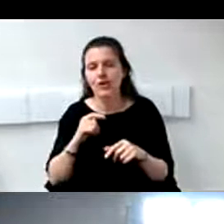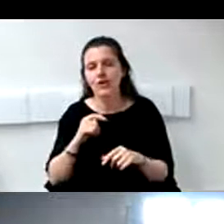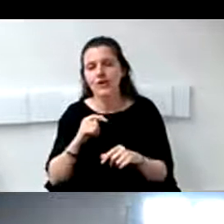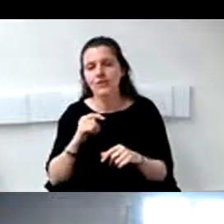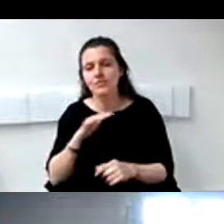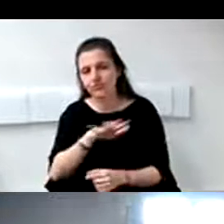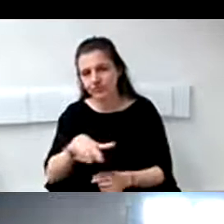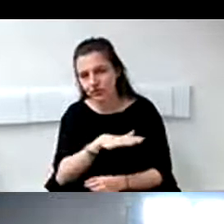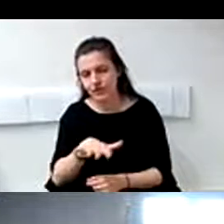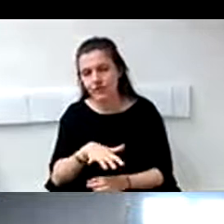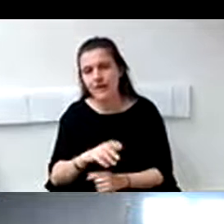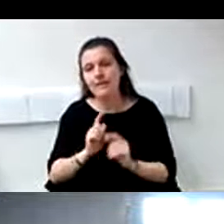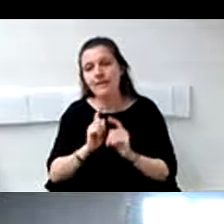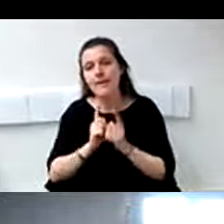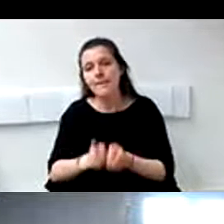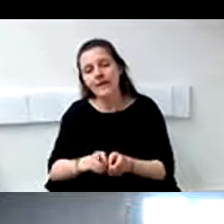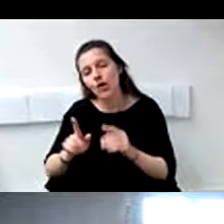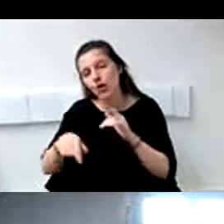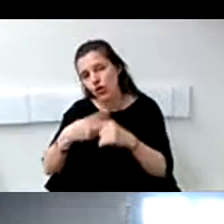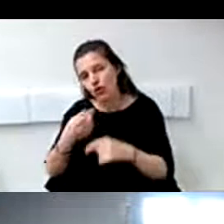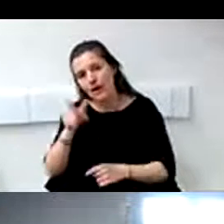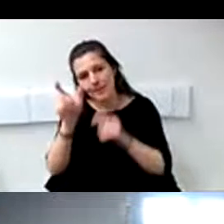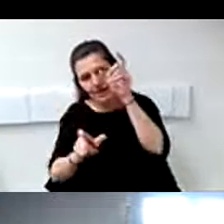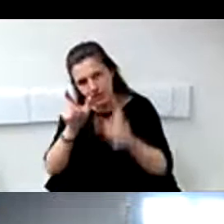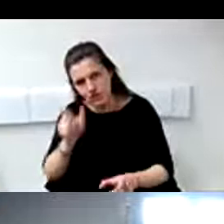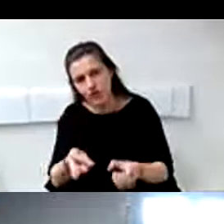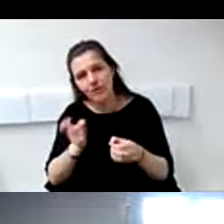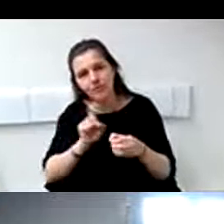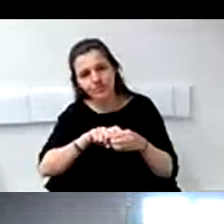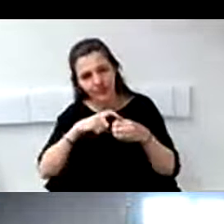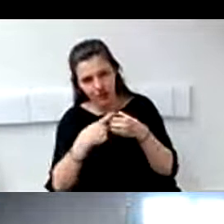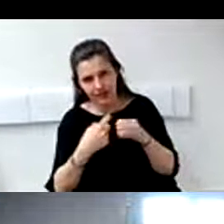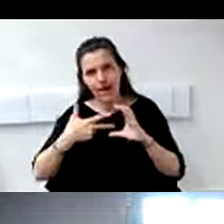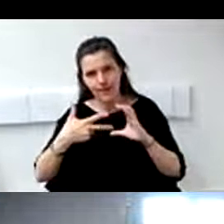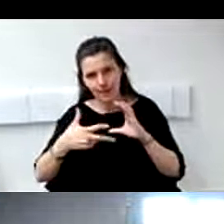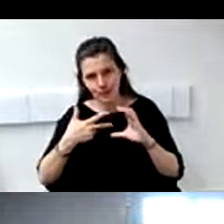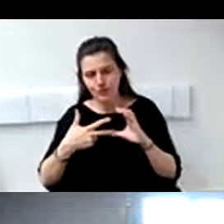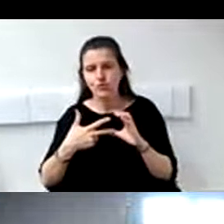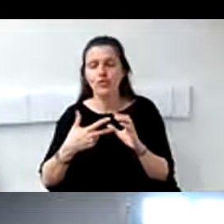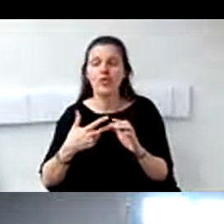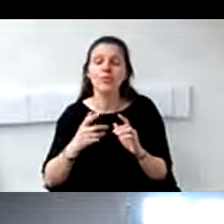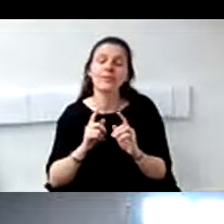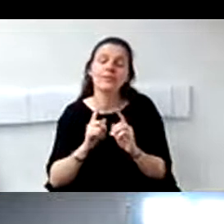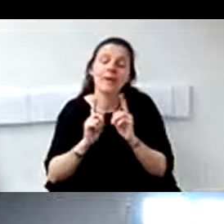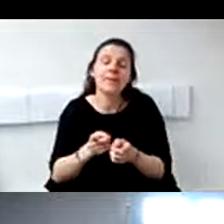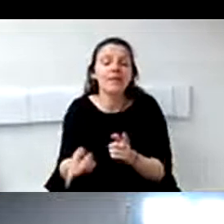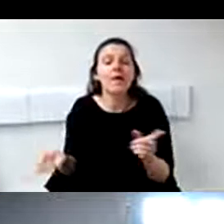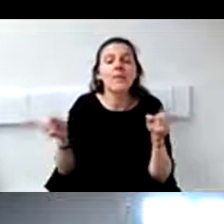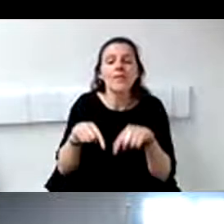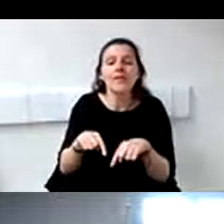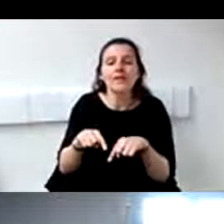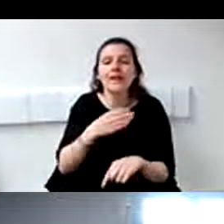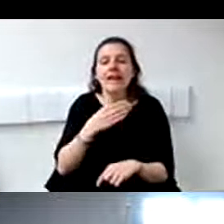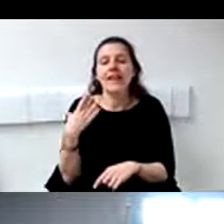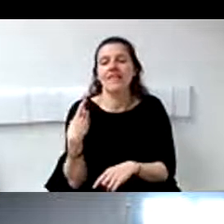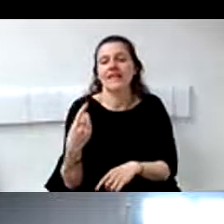y la doctora Judice de la Subdirección General de la Salud del Ministerio, es la que va a cerrar el evento alrededor